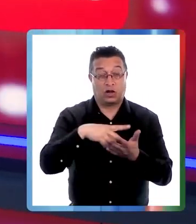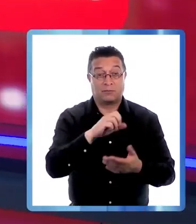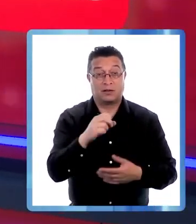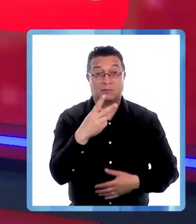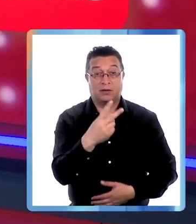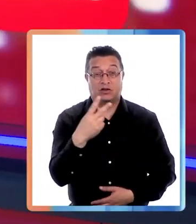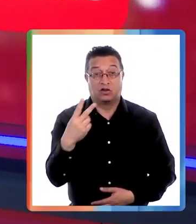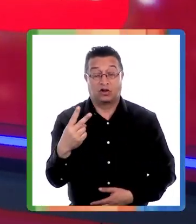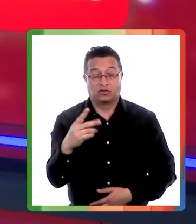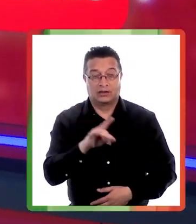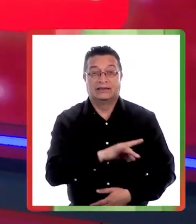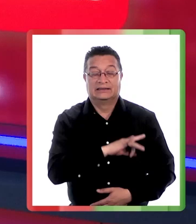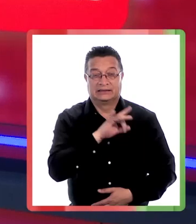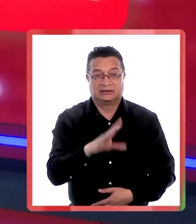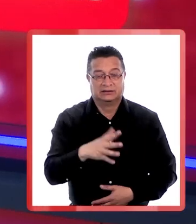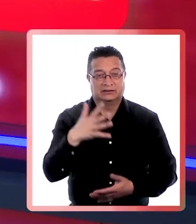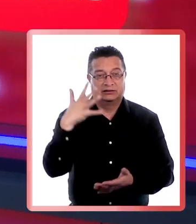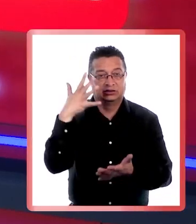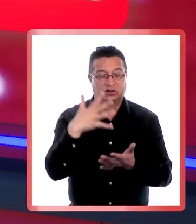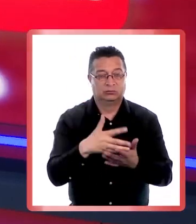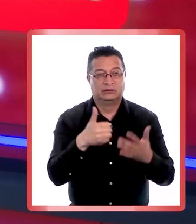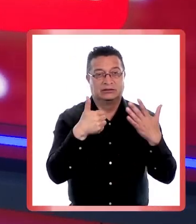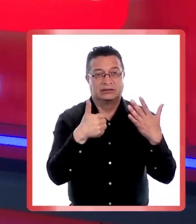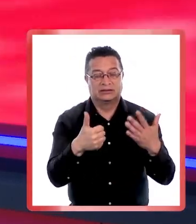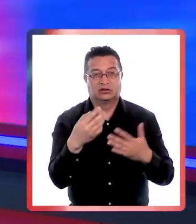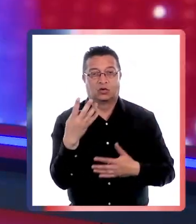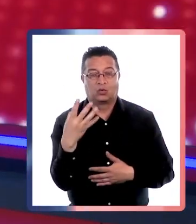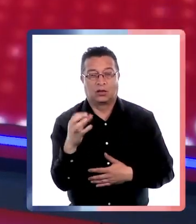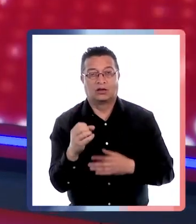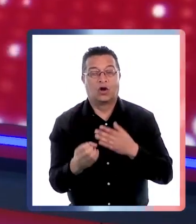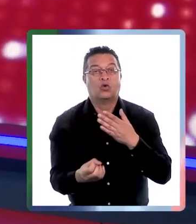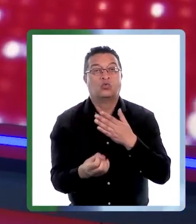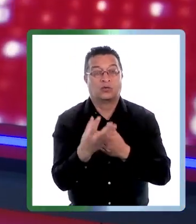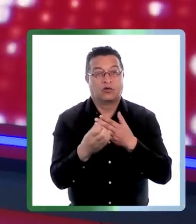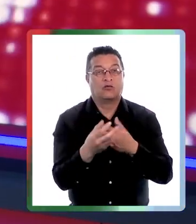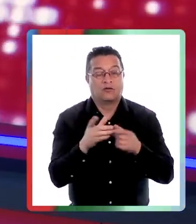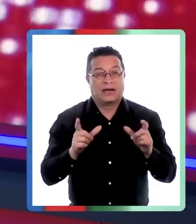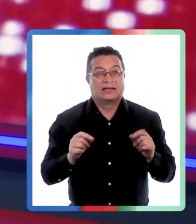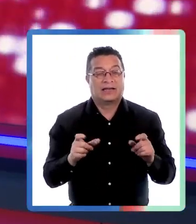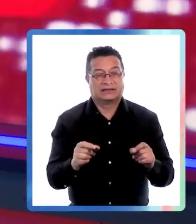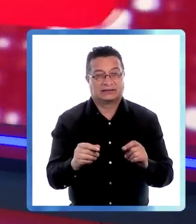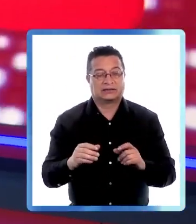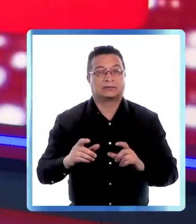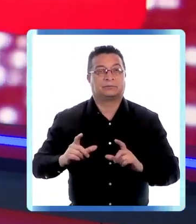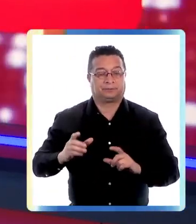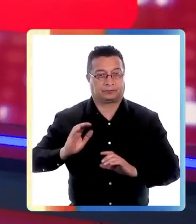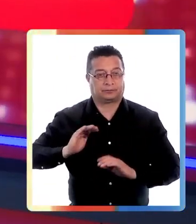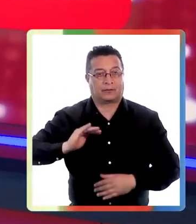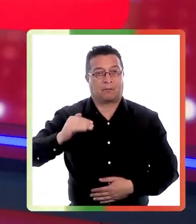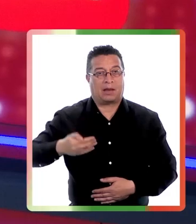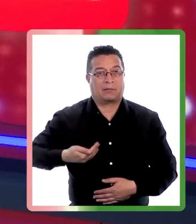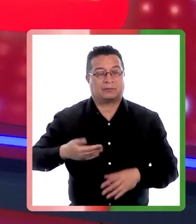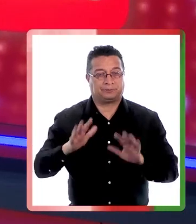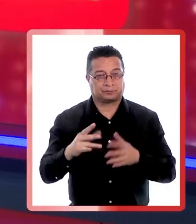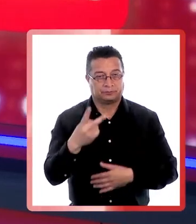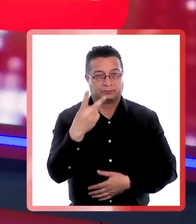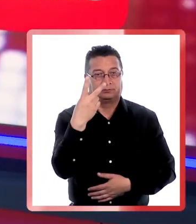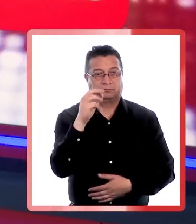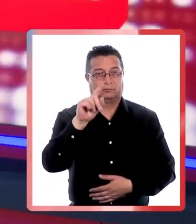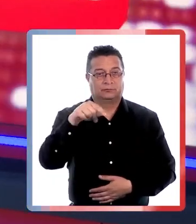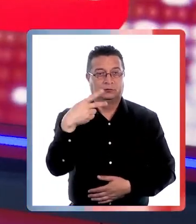En 2022 se registraron en Chile 5.640 nuevos casos de cáncer de mama, lo que equivale